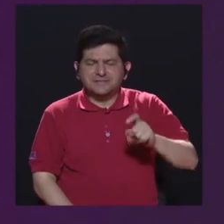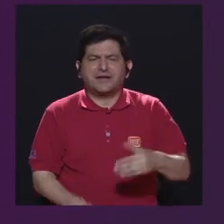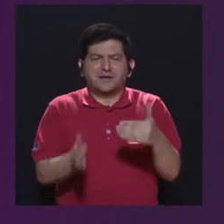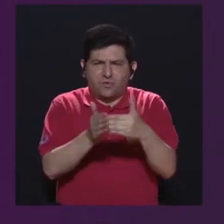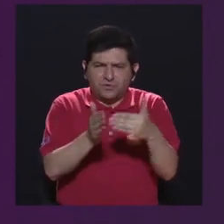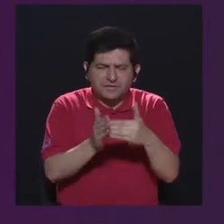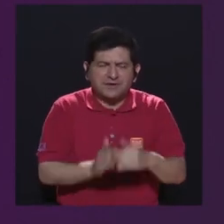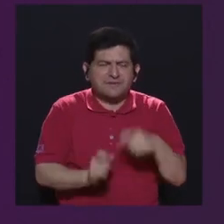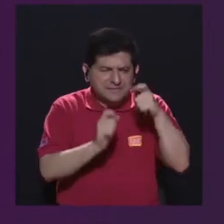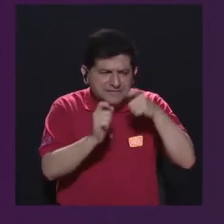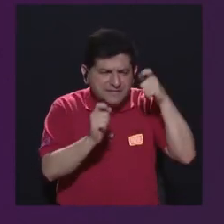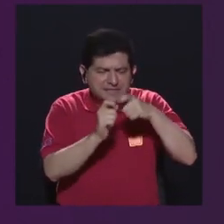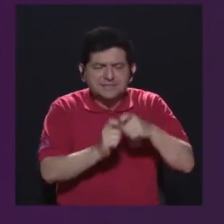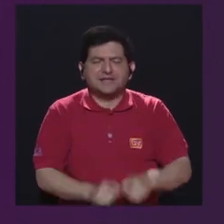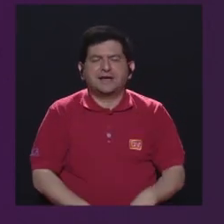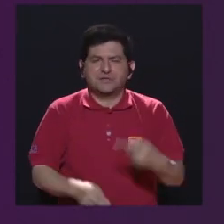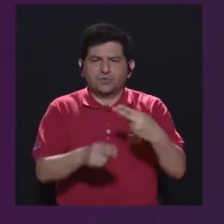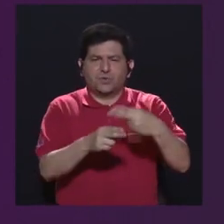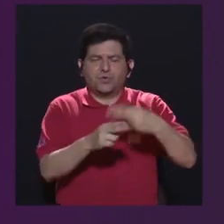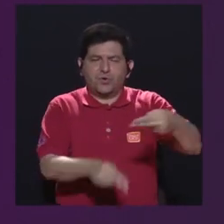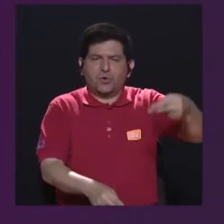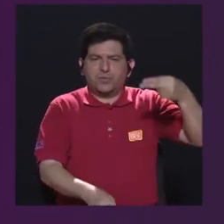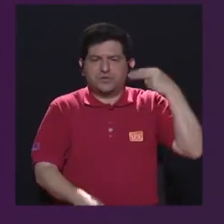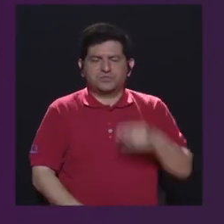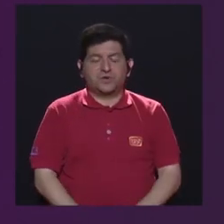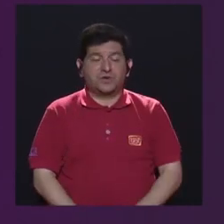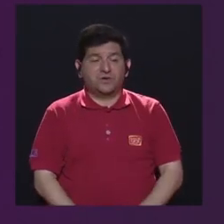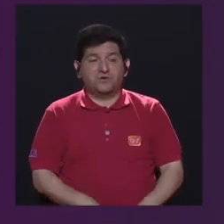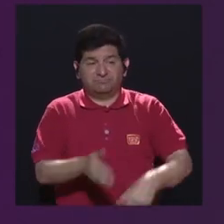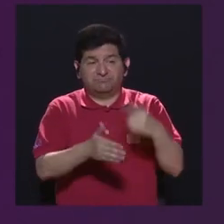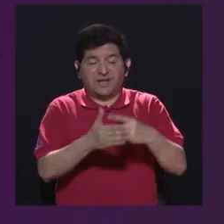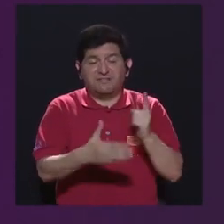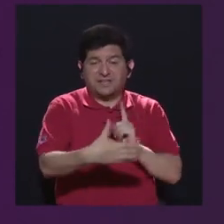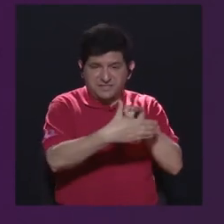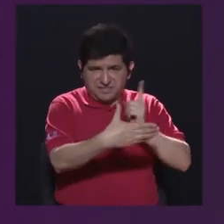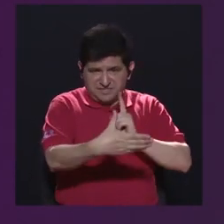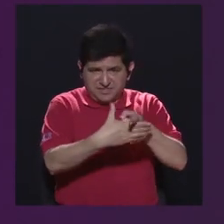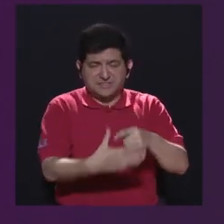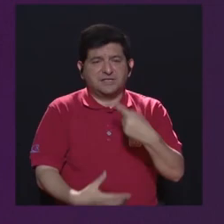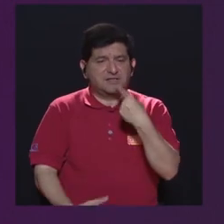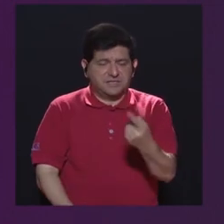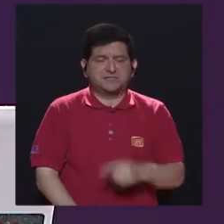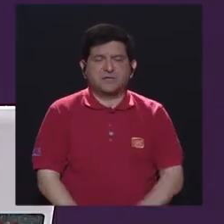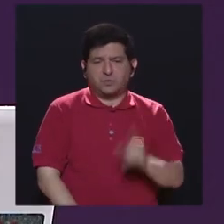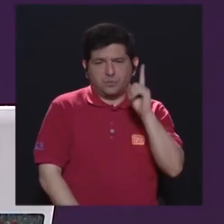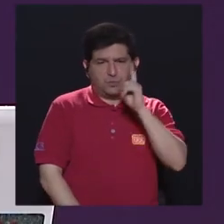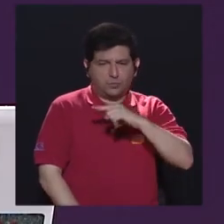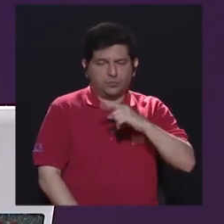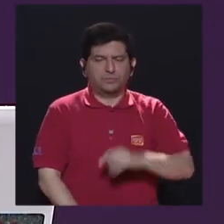de los términos históricos, como términos peyorativos que ha tenido que ver con nombrarse puto o puta. Okay.